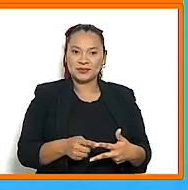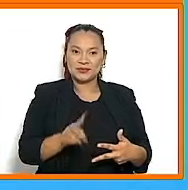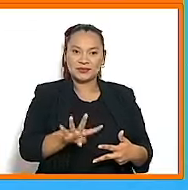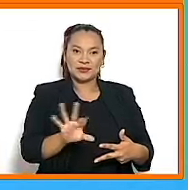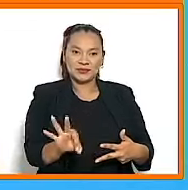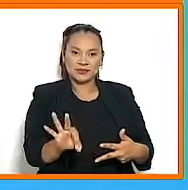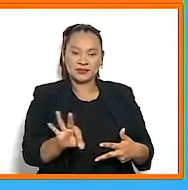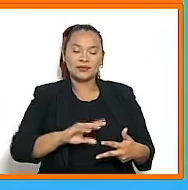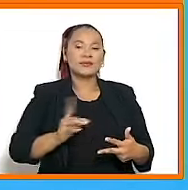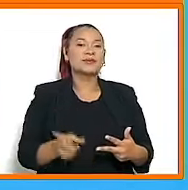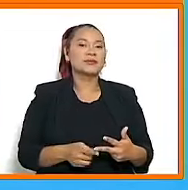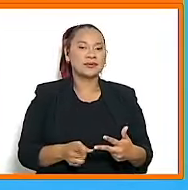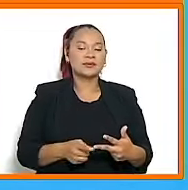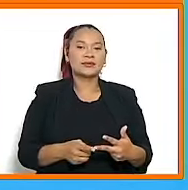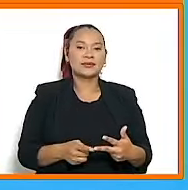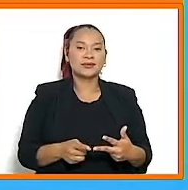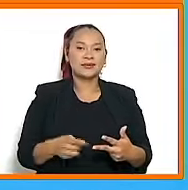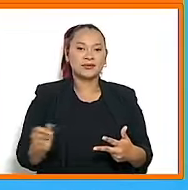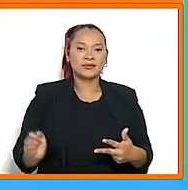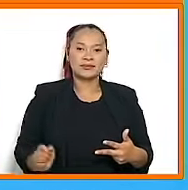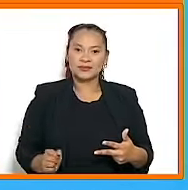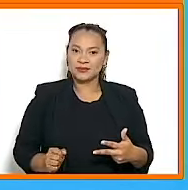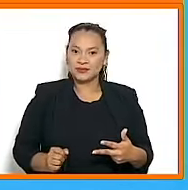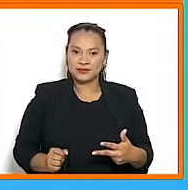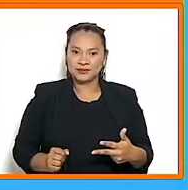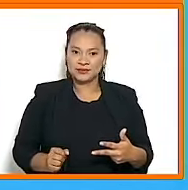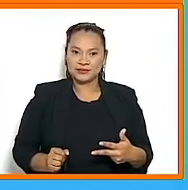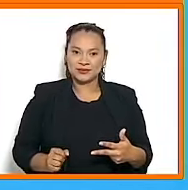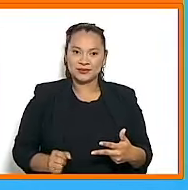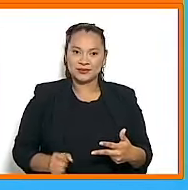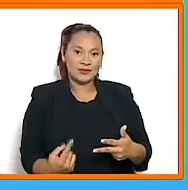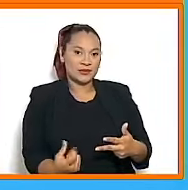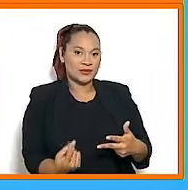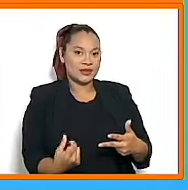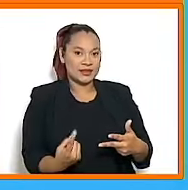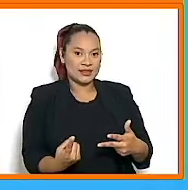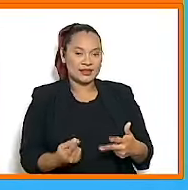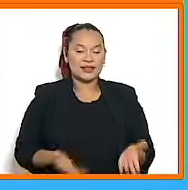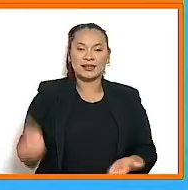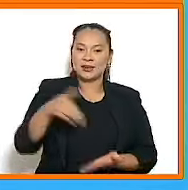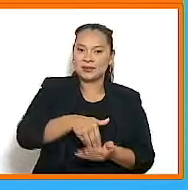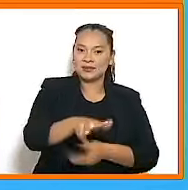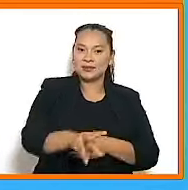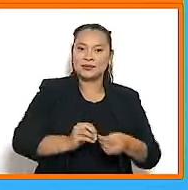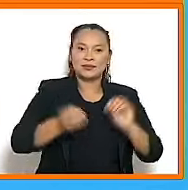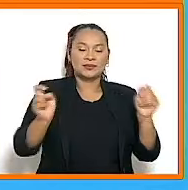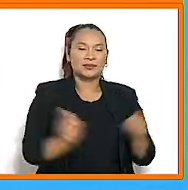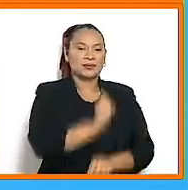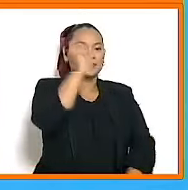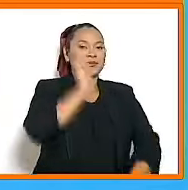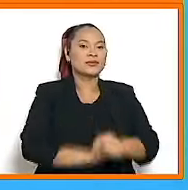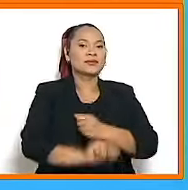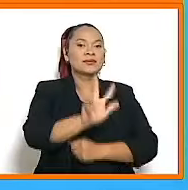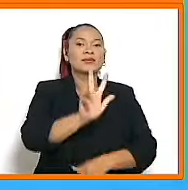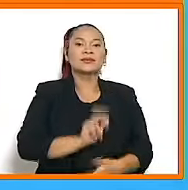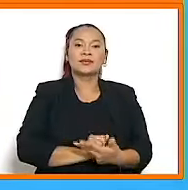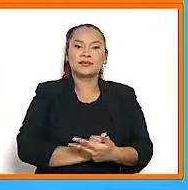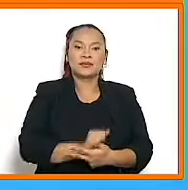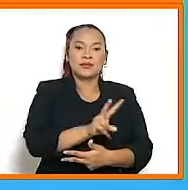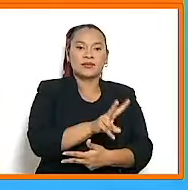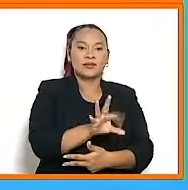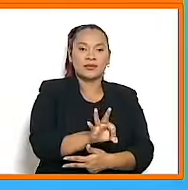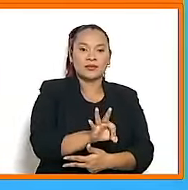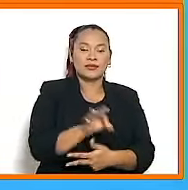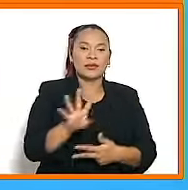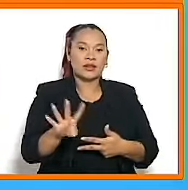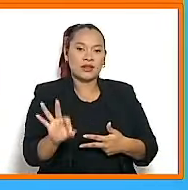49, tercer y último número, ganador. 11, con mucho gusto repito los 3 números ganadores. 29,